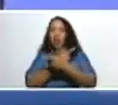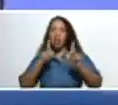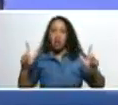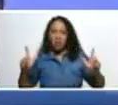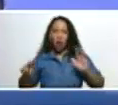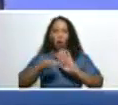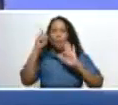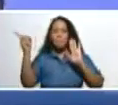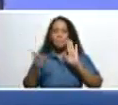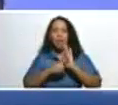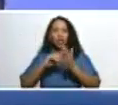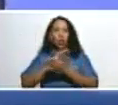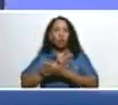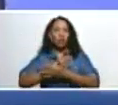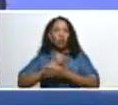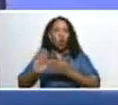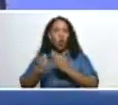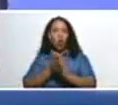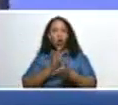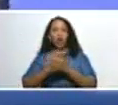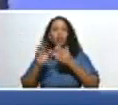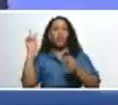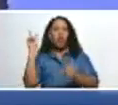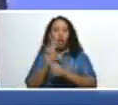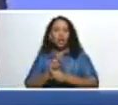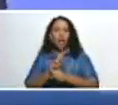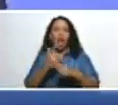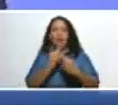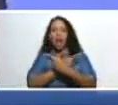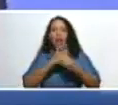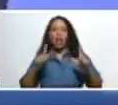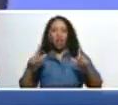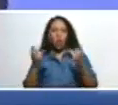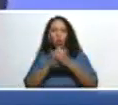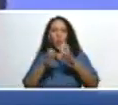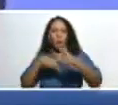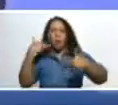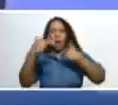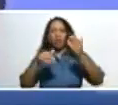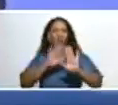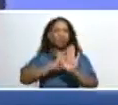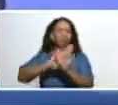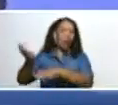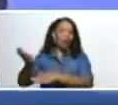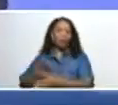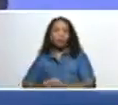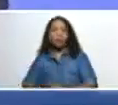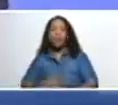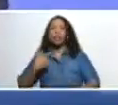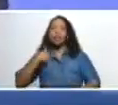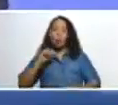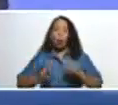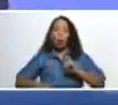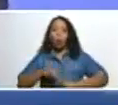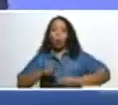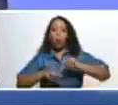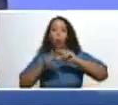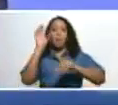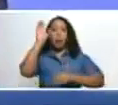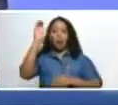total de violencia, libre de bandas delincuenciales. Y tenemos que construir un país de estabilidad,